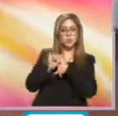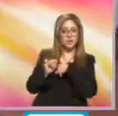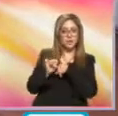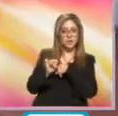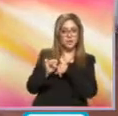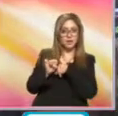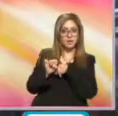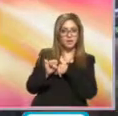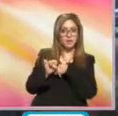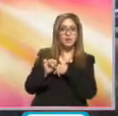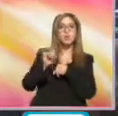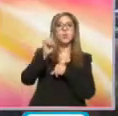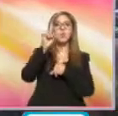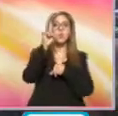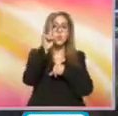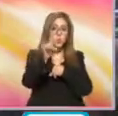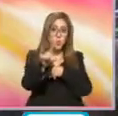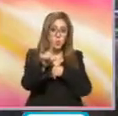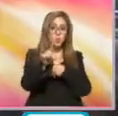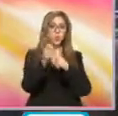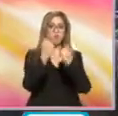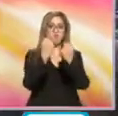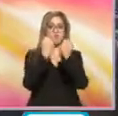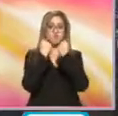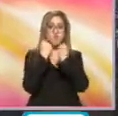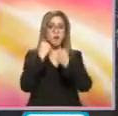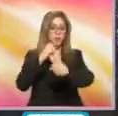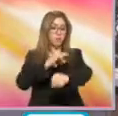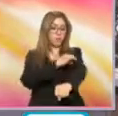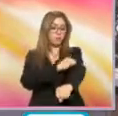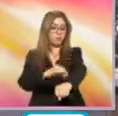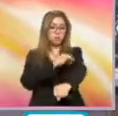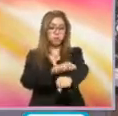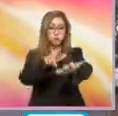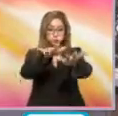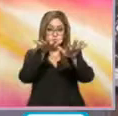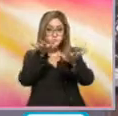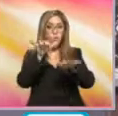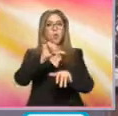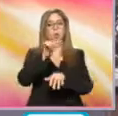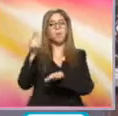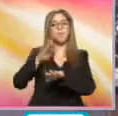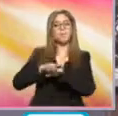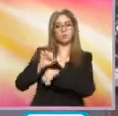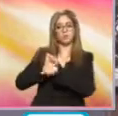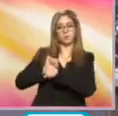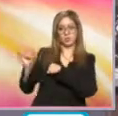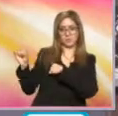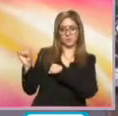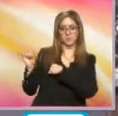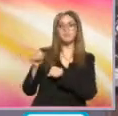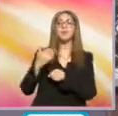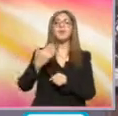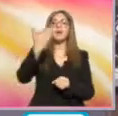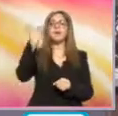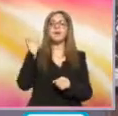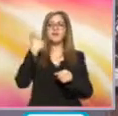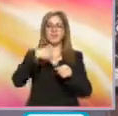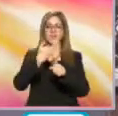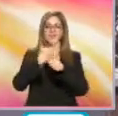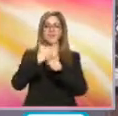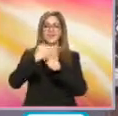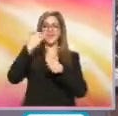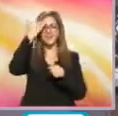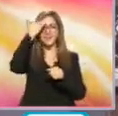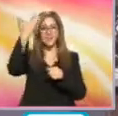que tener una prenda que sea la dominante, la que más llame la atención, ¿no? Y también les traje, ahorita que hablábamos de calor, las